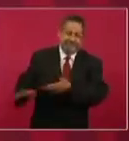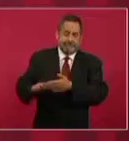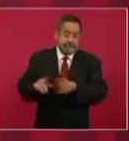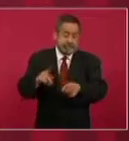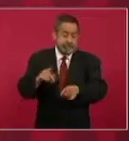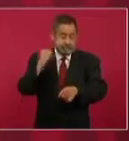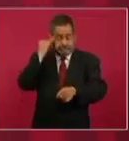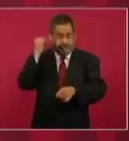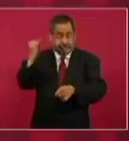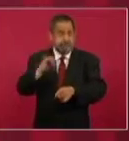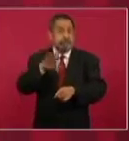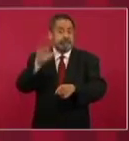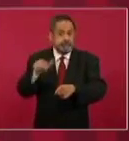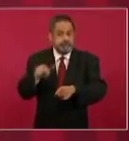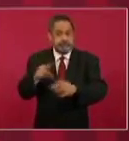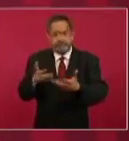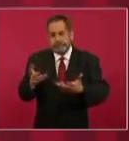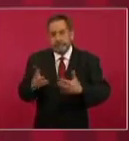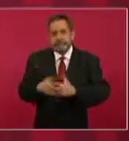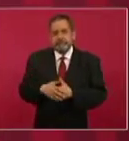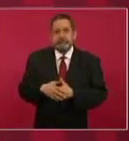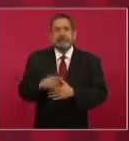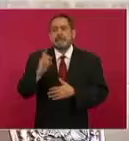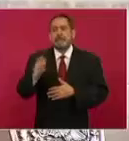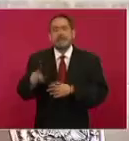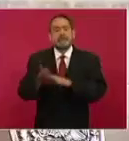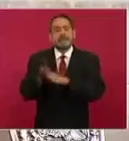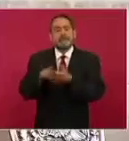era terminar y era enterrar